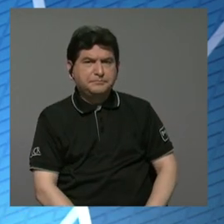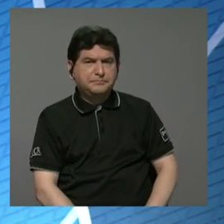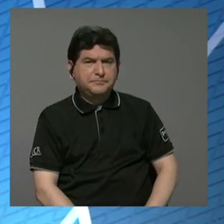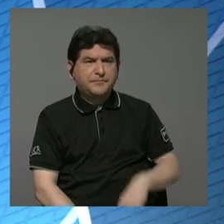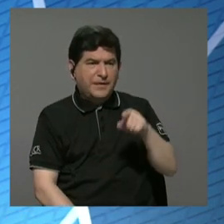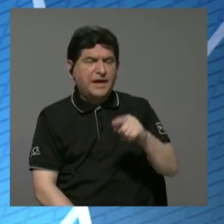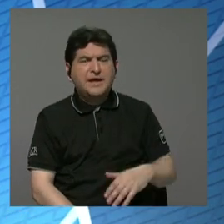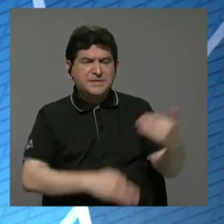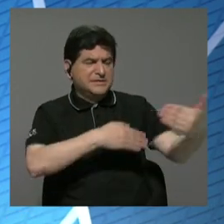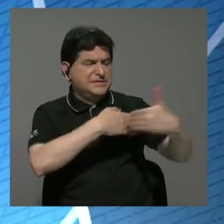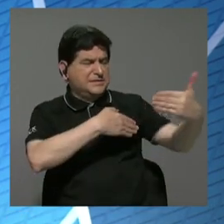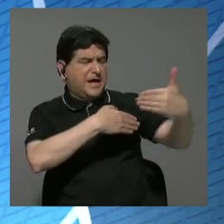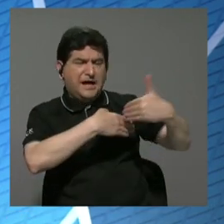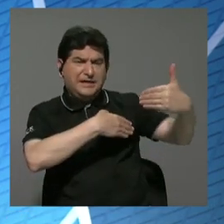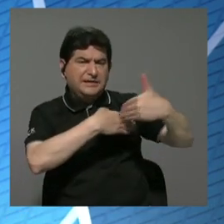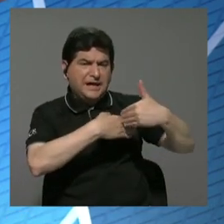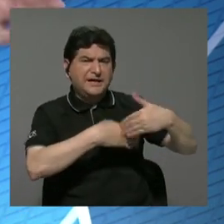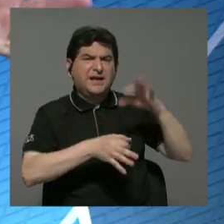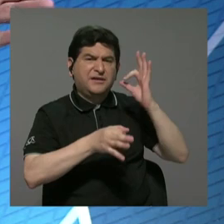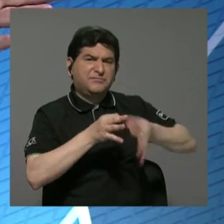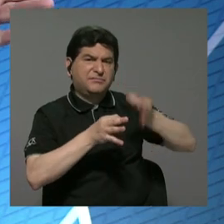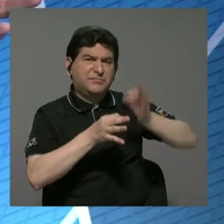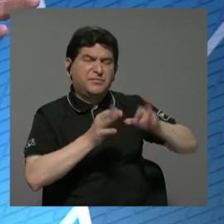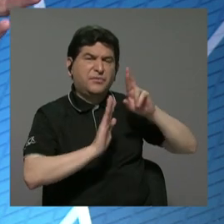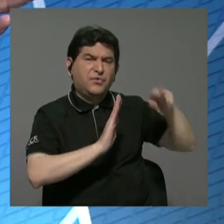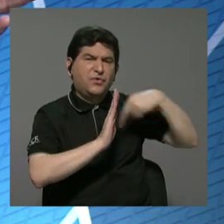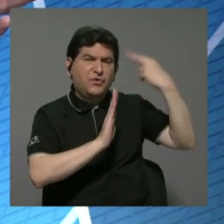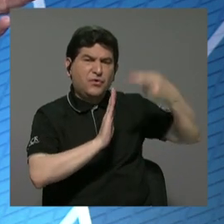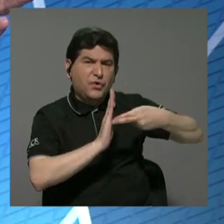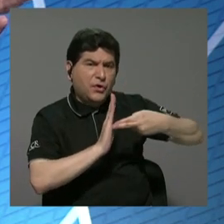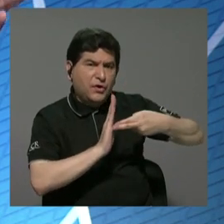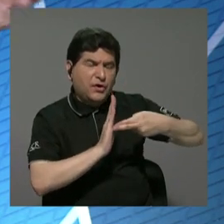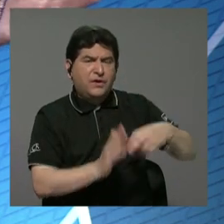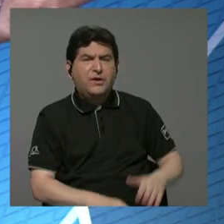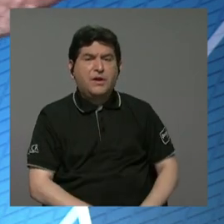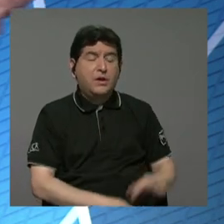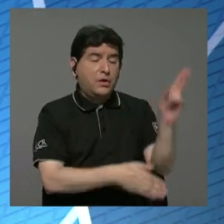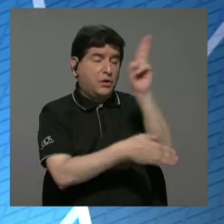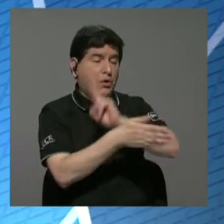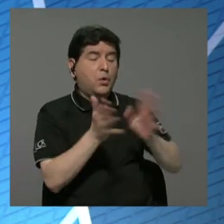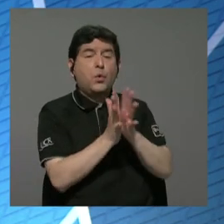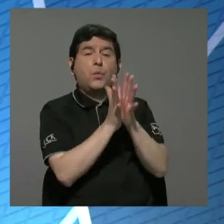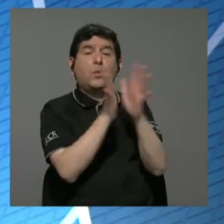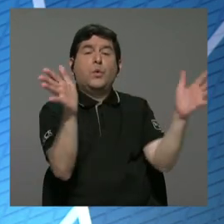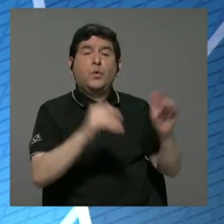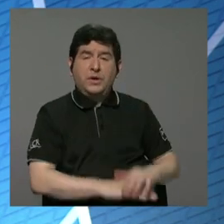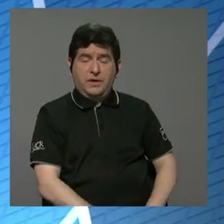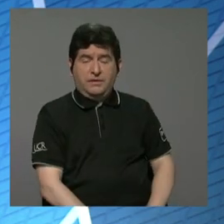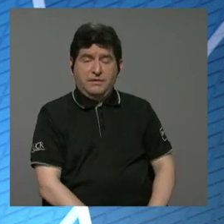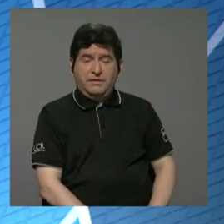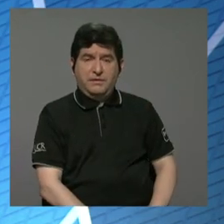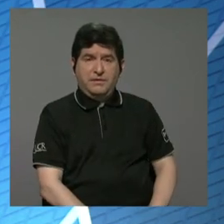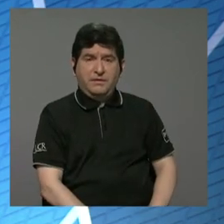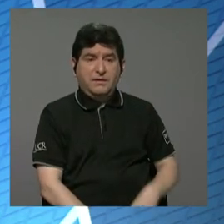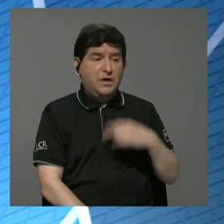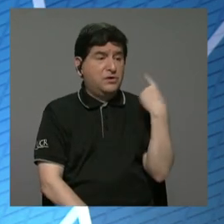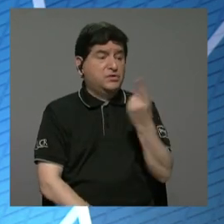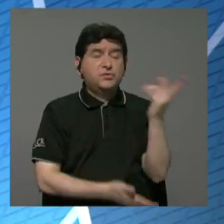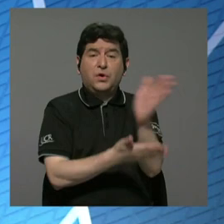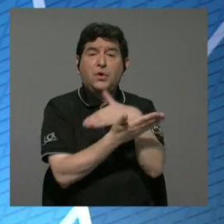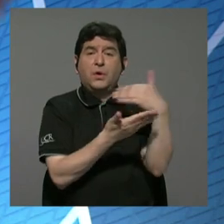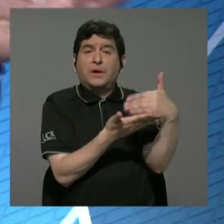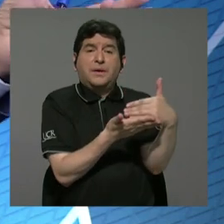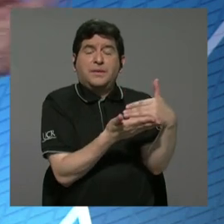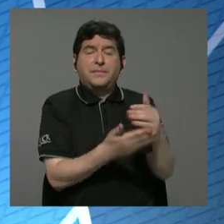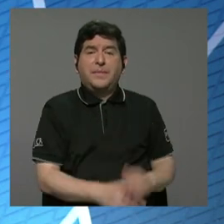en estos ataques es como simplificar el papel de las universidades públicas a solo la parte